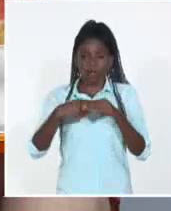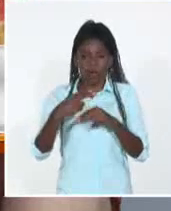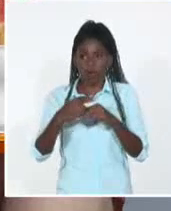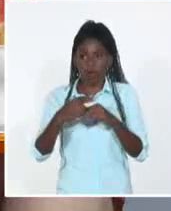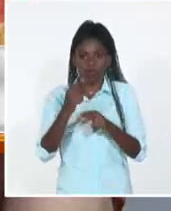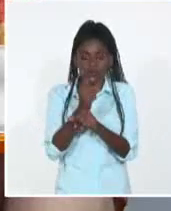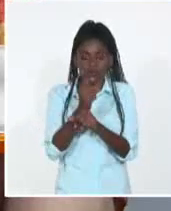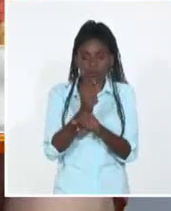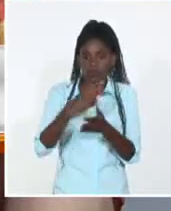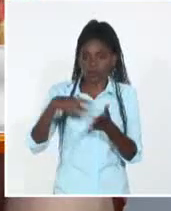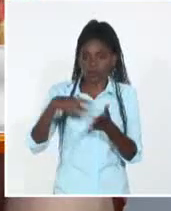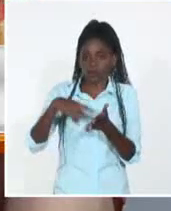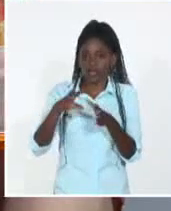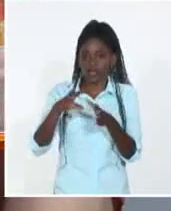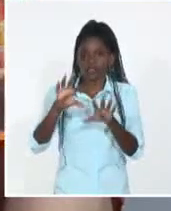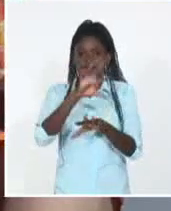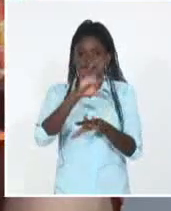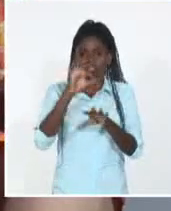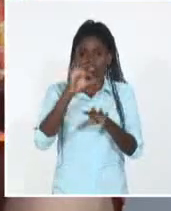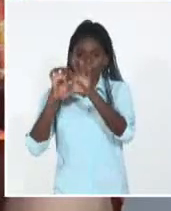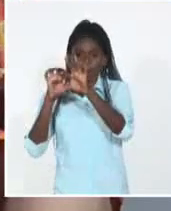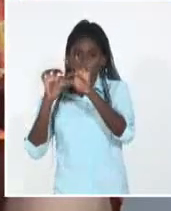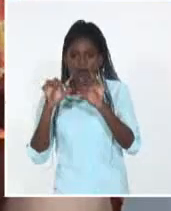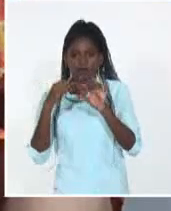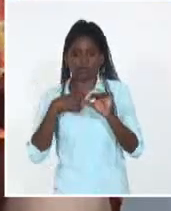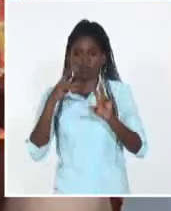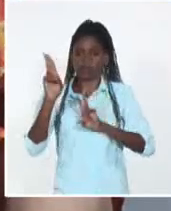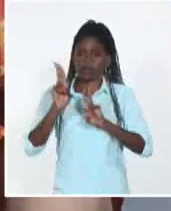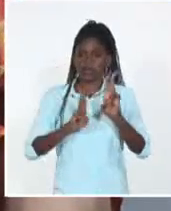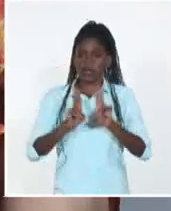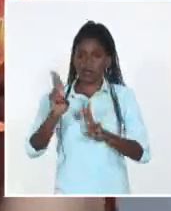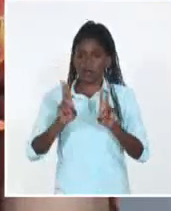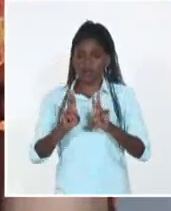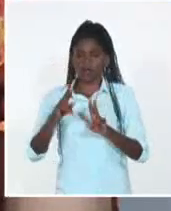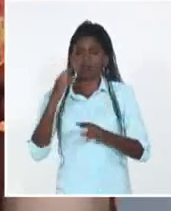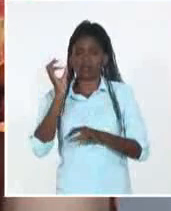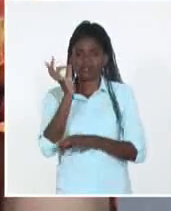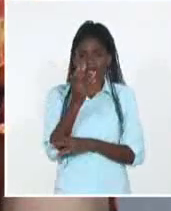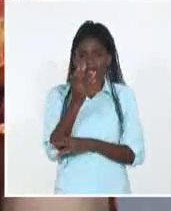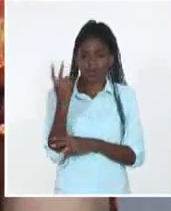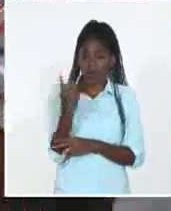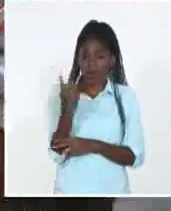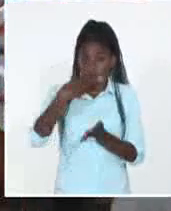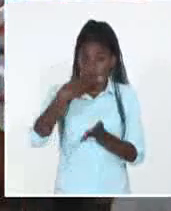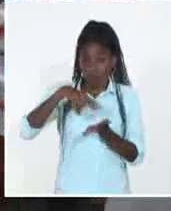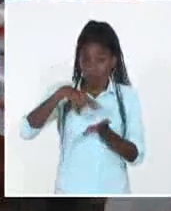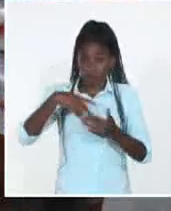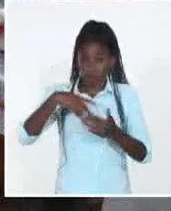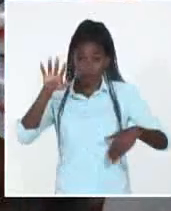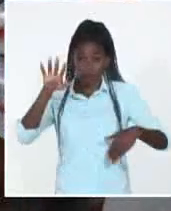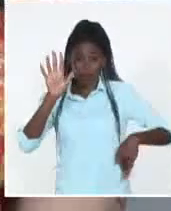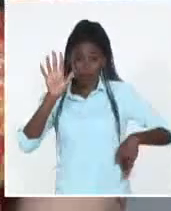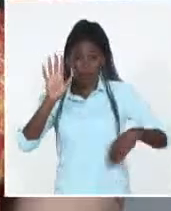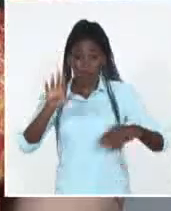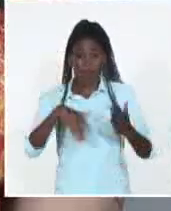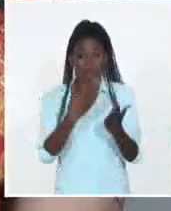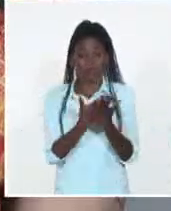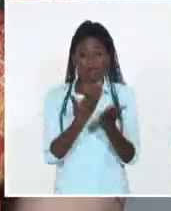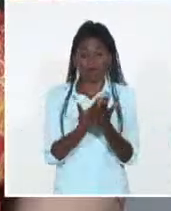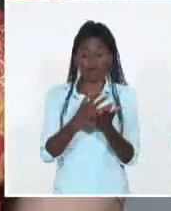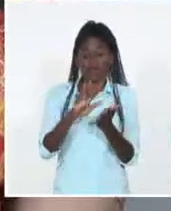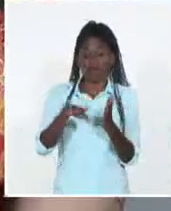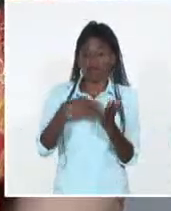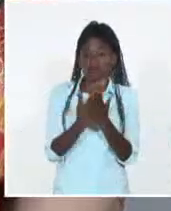se escogieron esos ballets. Nos pusimos de acuerdo, pero sí es realidad que estos dos ballets tienen una demanda técnica para los bailarines